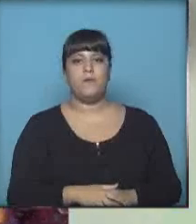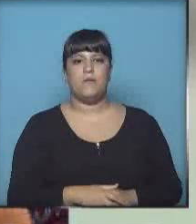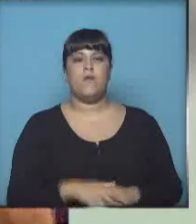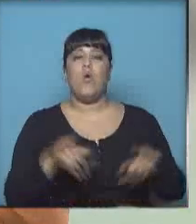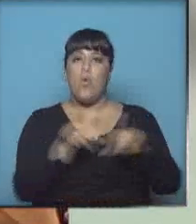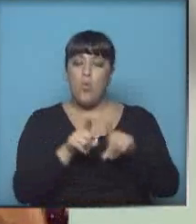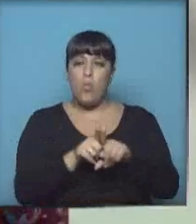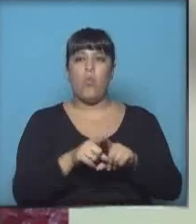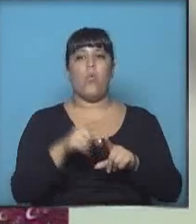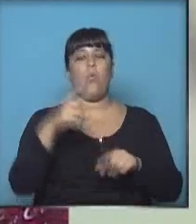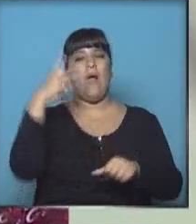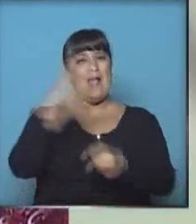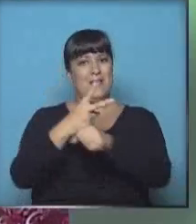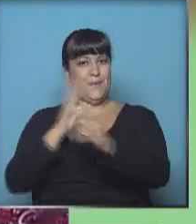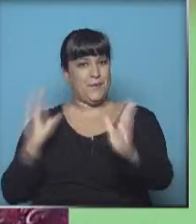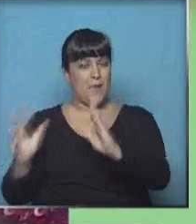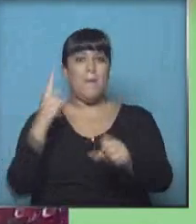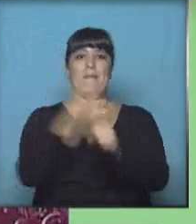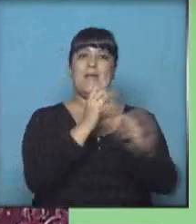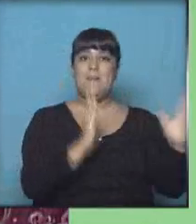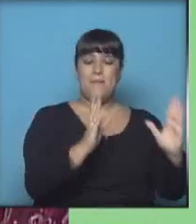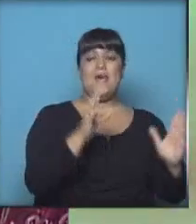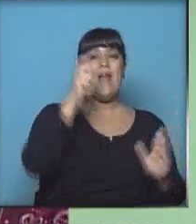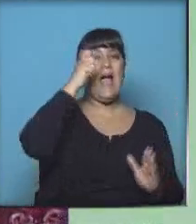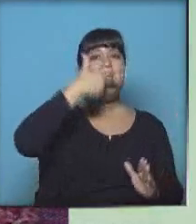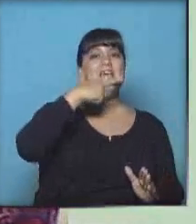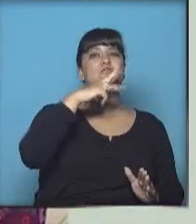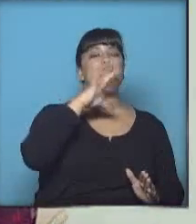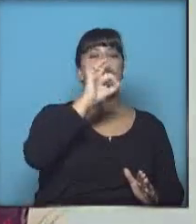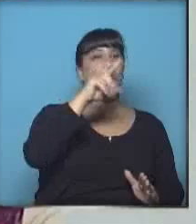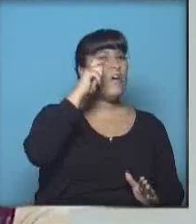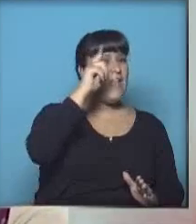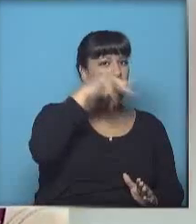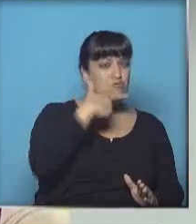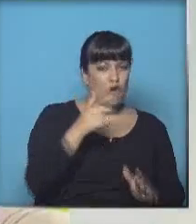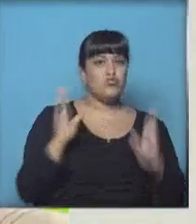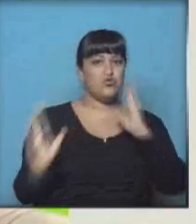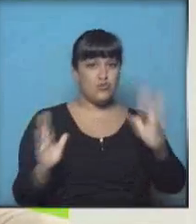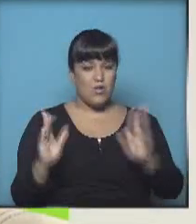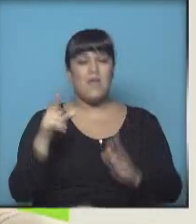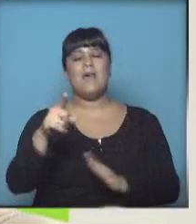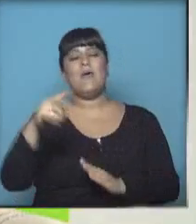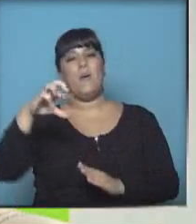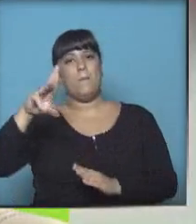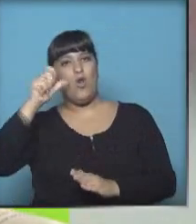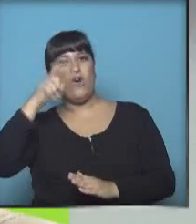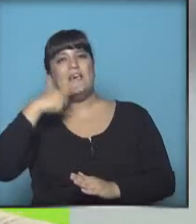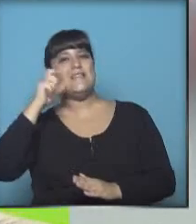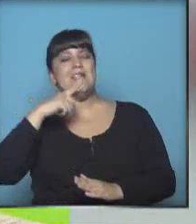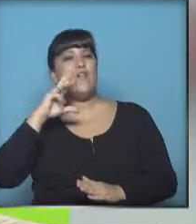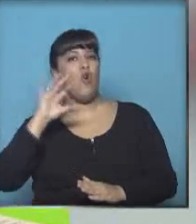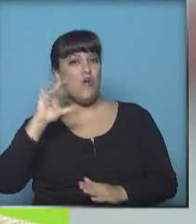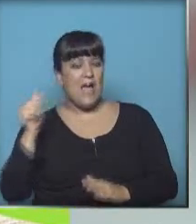ciclo bifásico, que es como se llama, la primera parte tenemos los estrógenos, la segunda parte la progesterona y en el medio la ovulación. Entonces, si no hay una ovulación